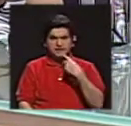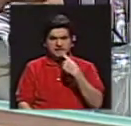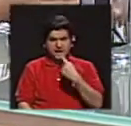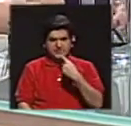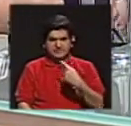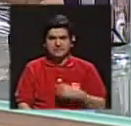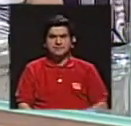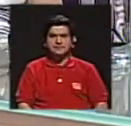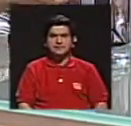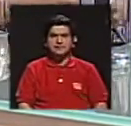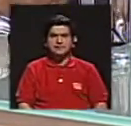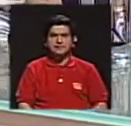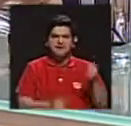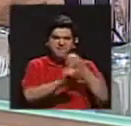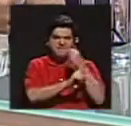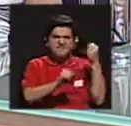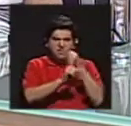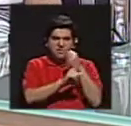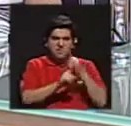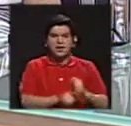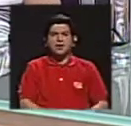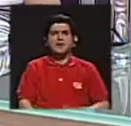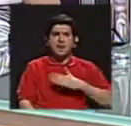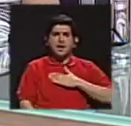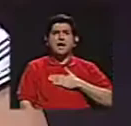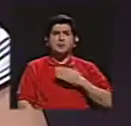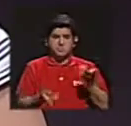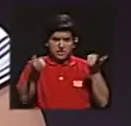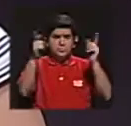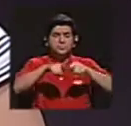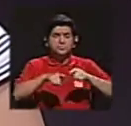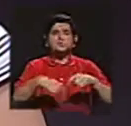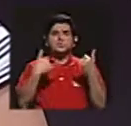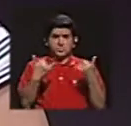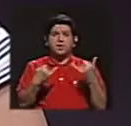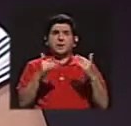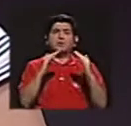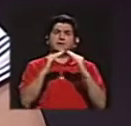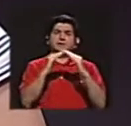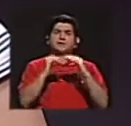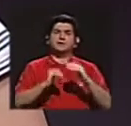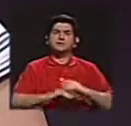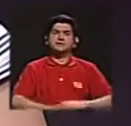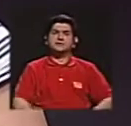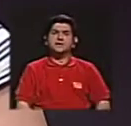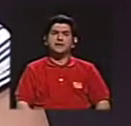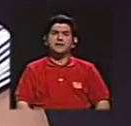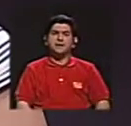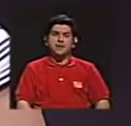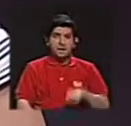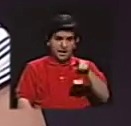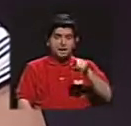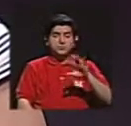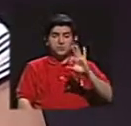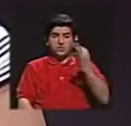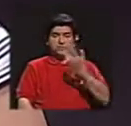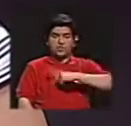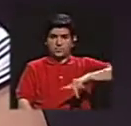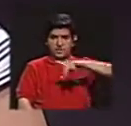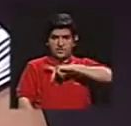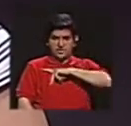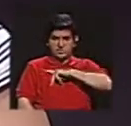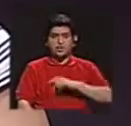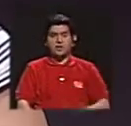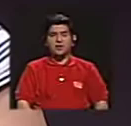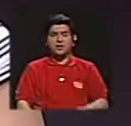ahí, que la golpeaban, eso me pasa a mí en mi casa. Entonces, eso a nivel personal, o